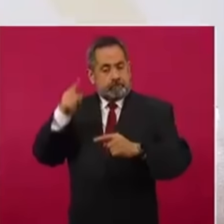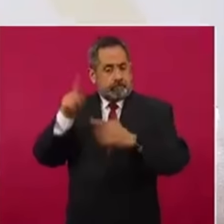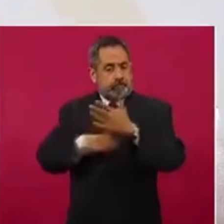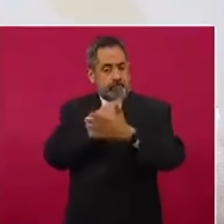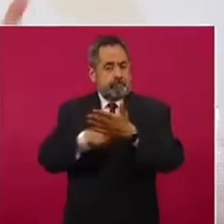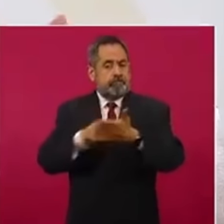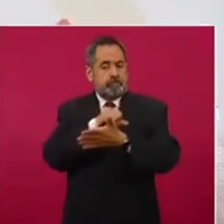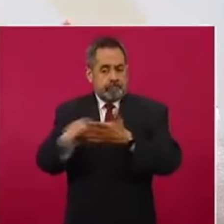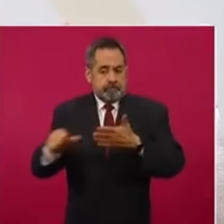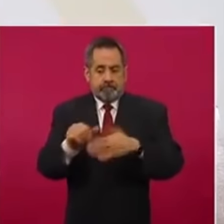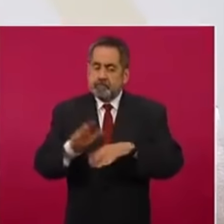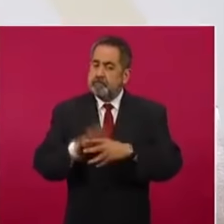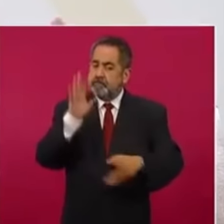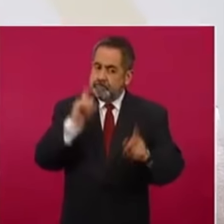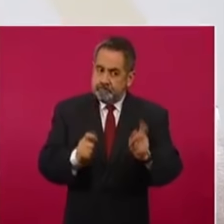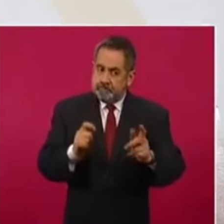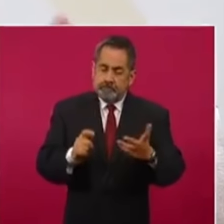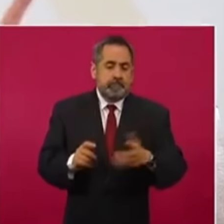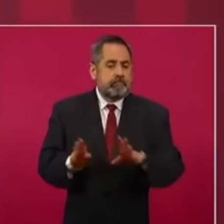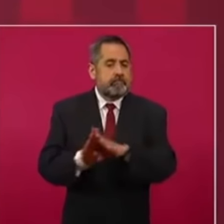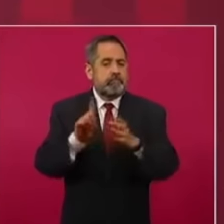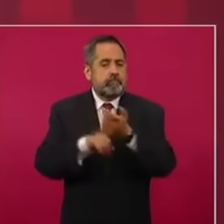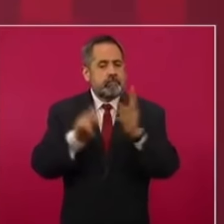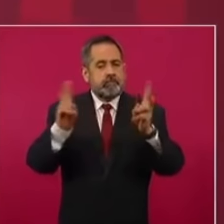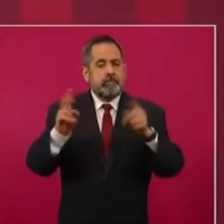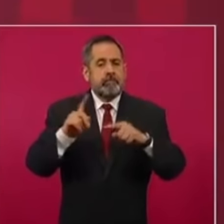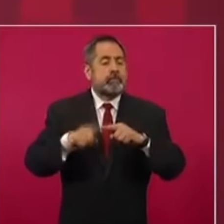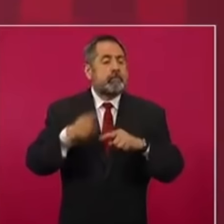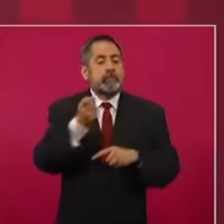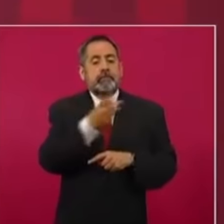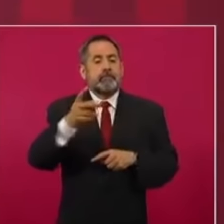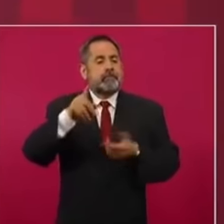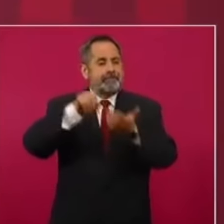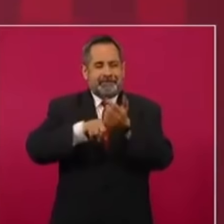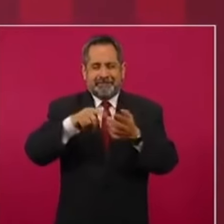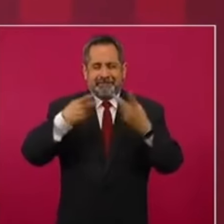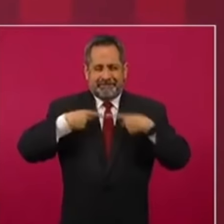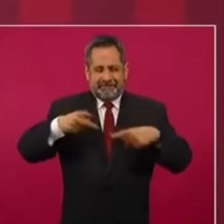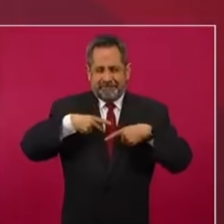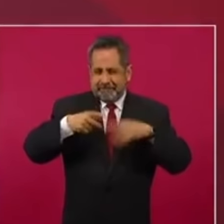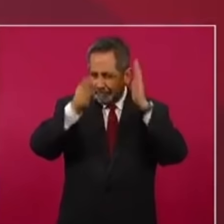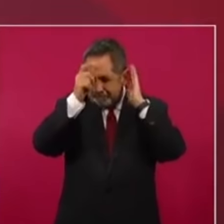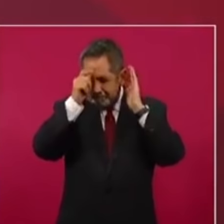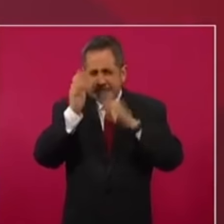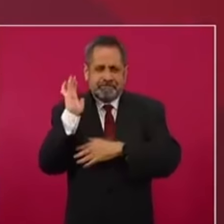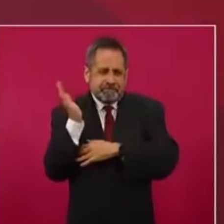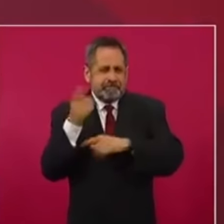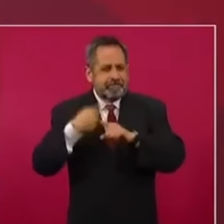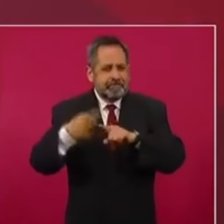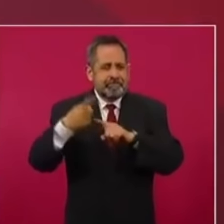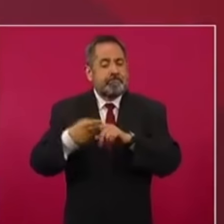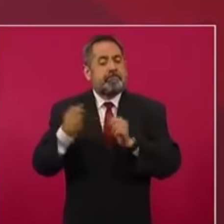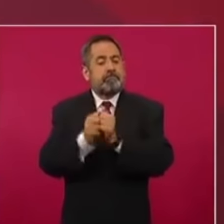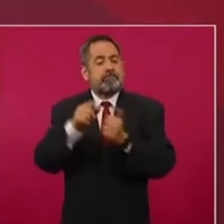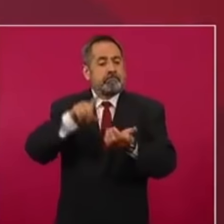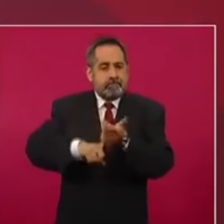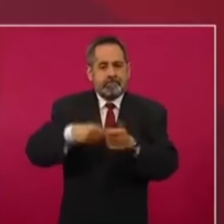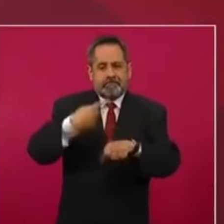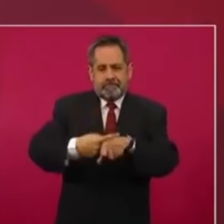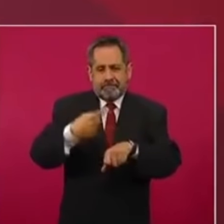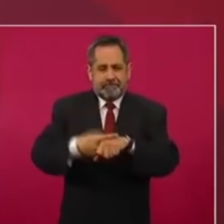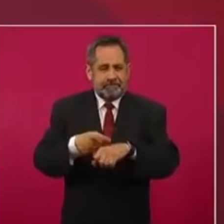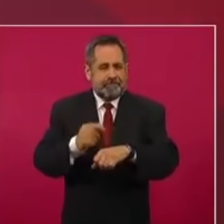La mayor parte de los temas es porque alguien de la tripulación se encontraba contagiado